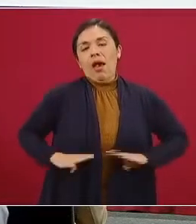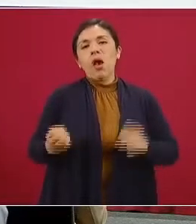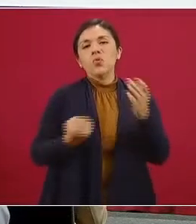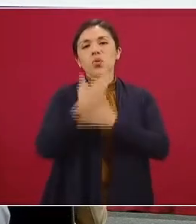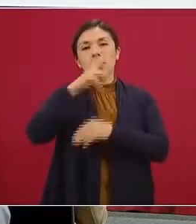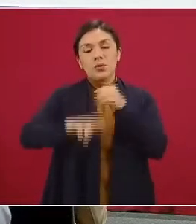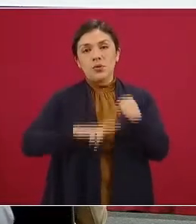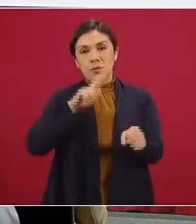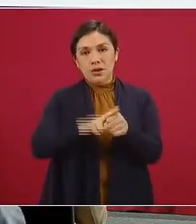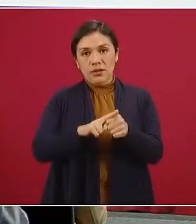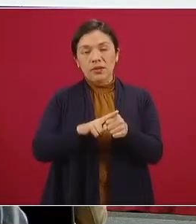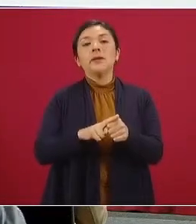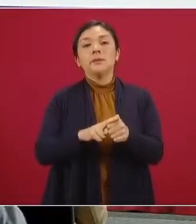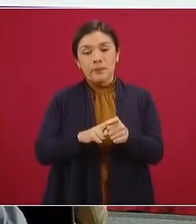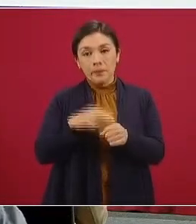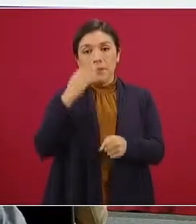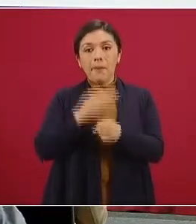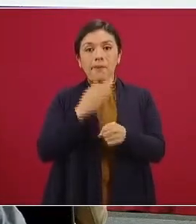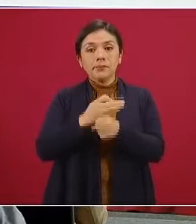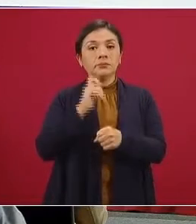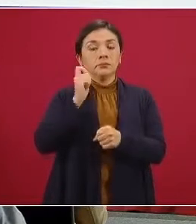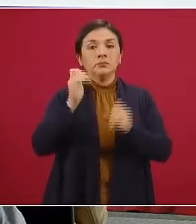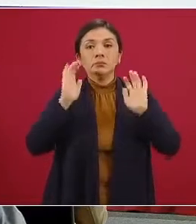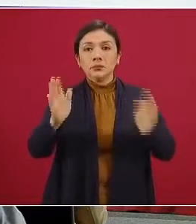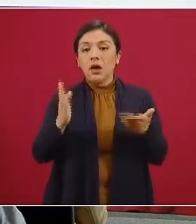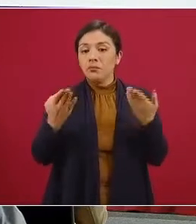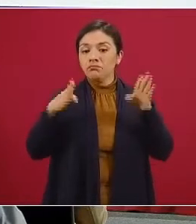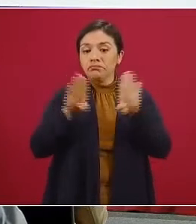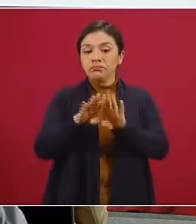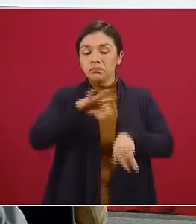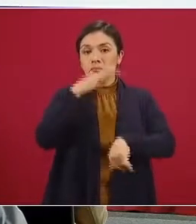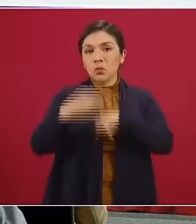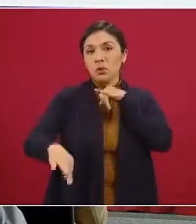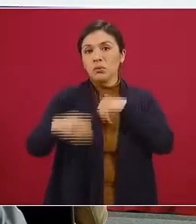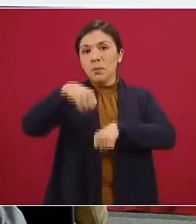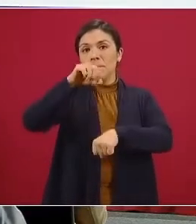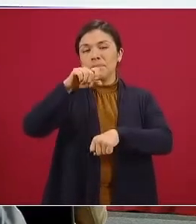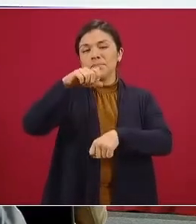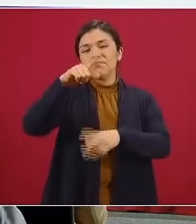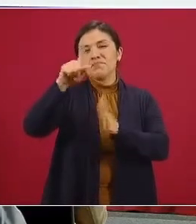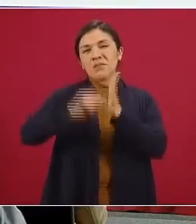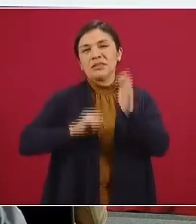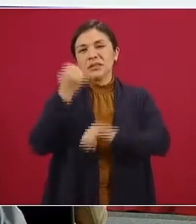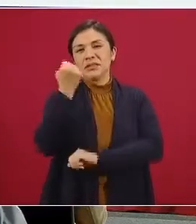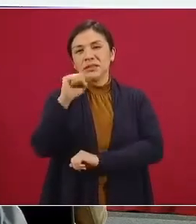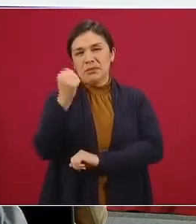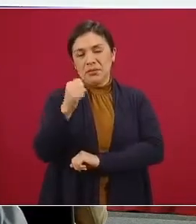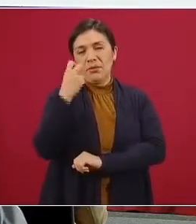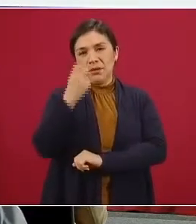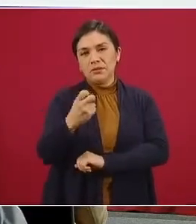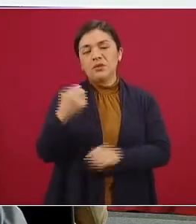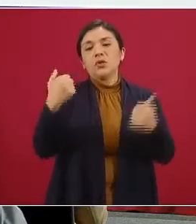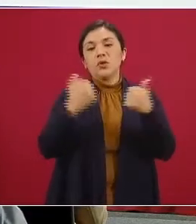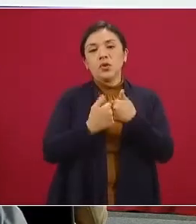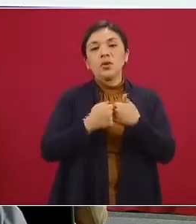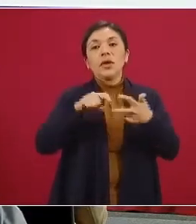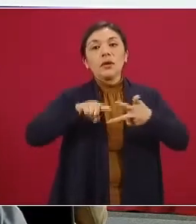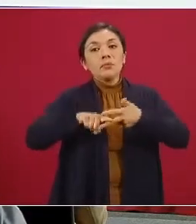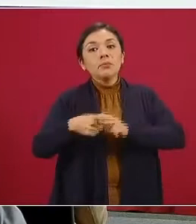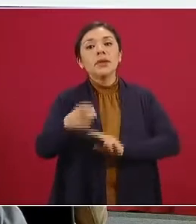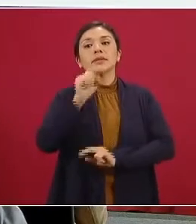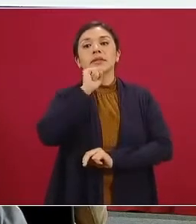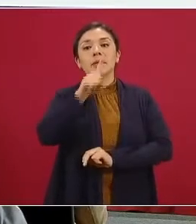nueva normalidad. Estamos prácticamente ya por cerrar el mes de septiembre, en esta semana en donde empalmamos también el